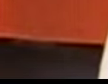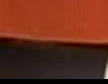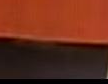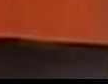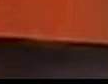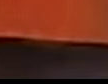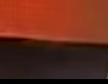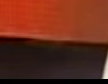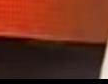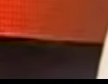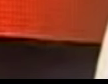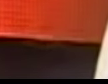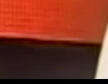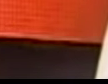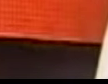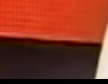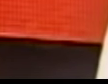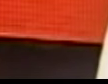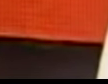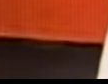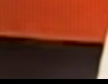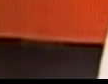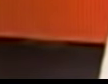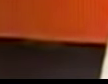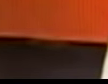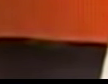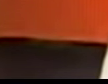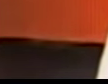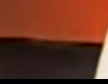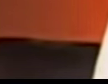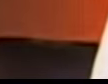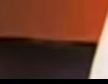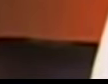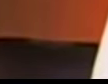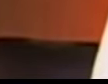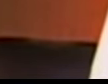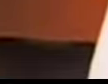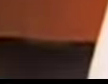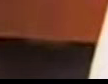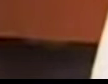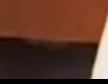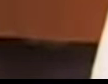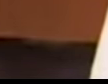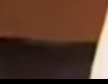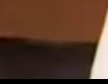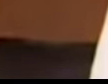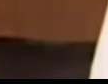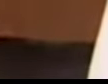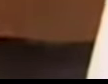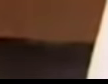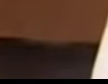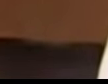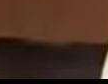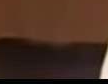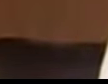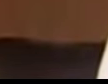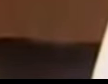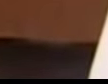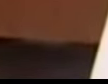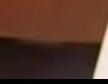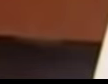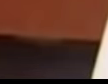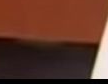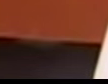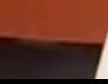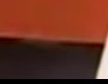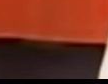yakta, kunataka, shikan, yachigrinchi, kaikunawami, chayshina, pikunami, papata, fukuchin, ashaya, y shina, shinaya, alpayo, kuna, pai, kunamami kaita kugrinchi